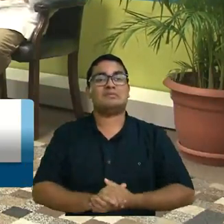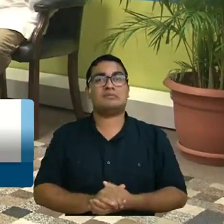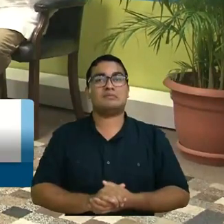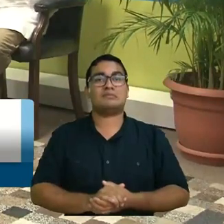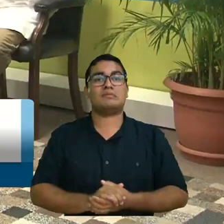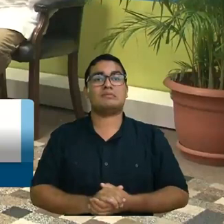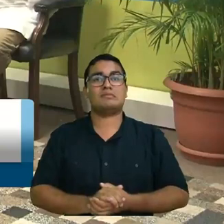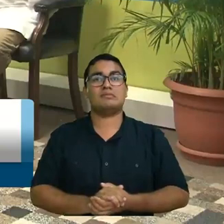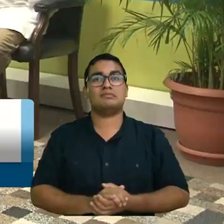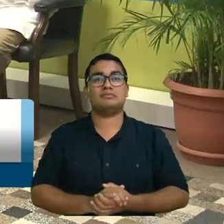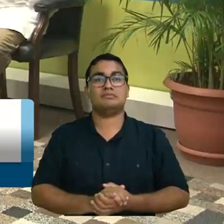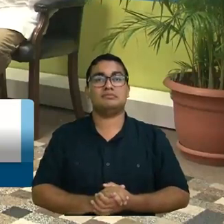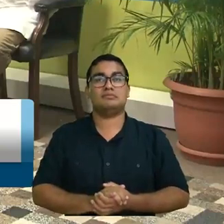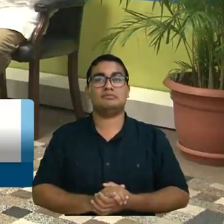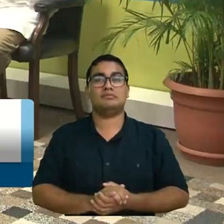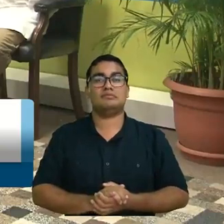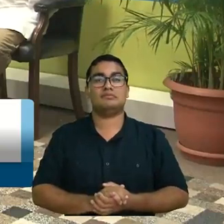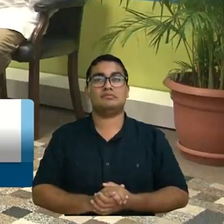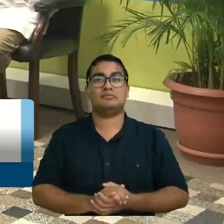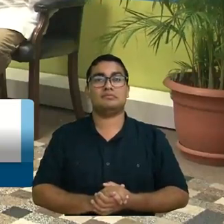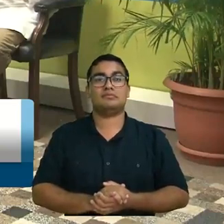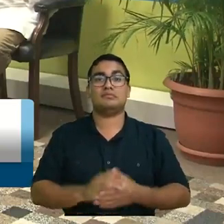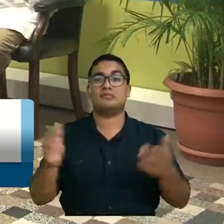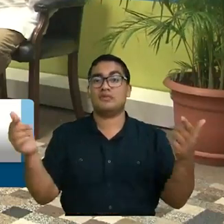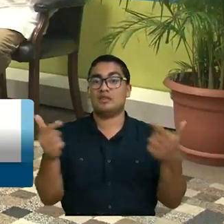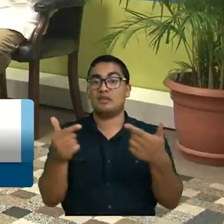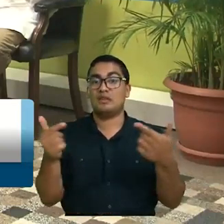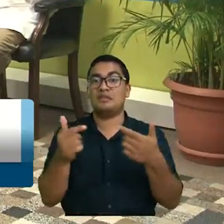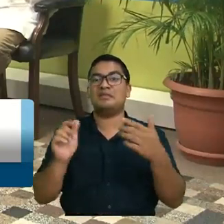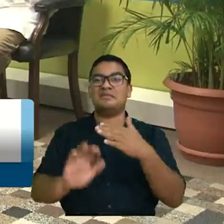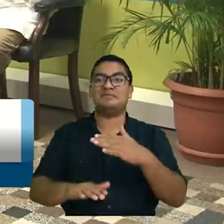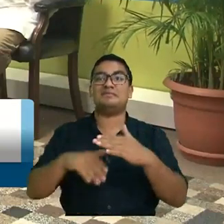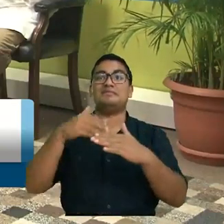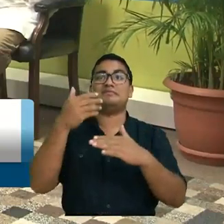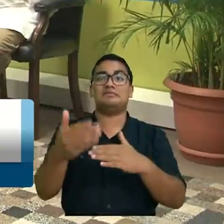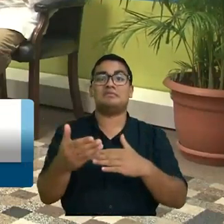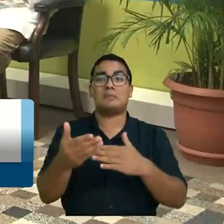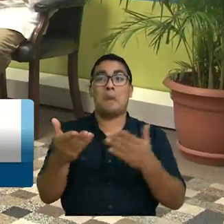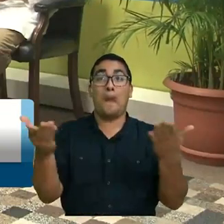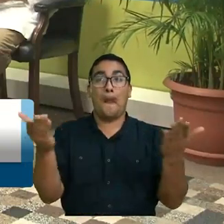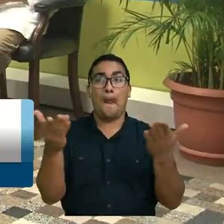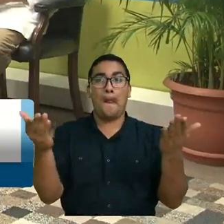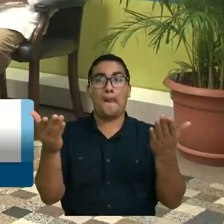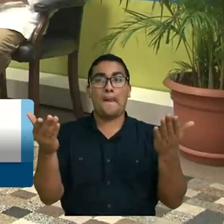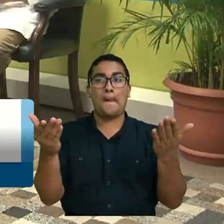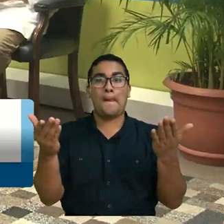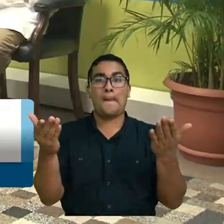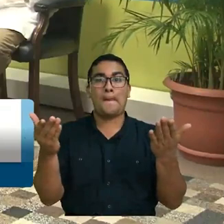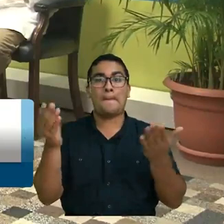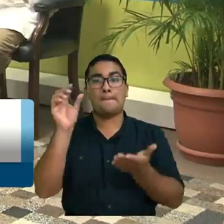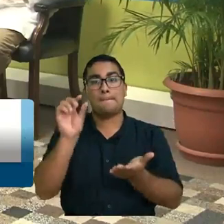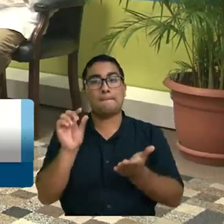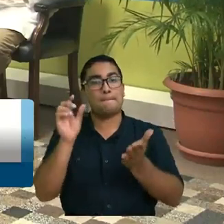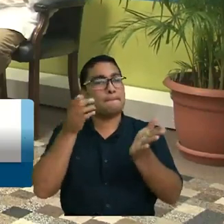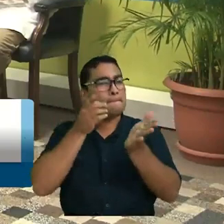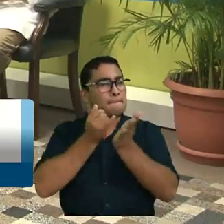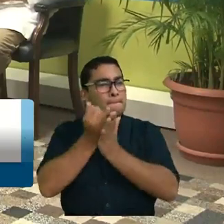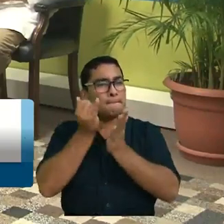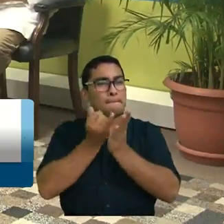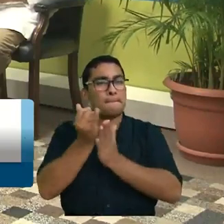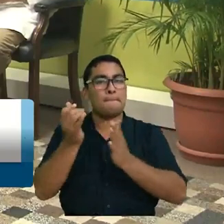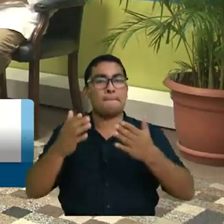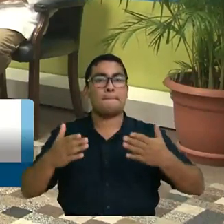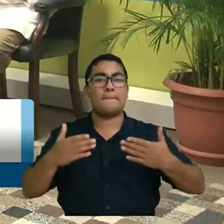Agarró todos los sistemas de salud después de la guerra, con un poco de desarrollo, lo que era el sistema de salud, y golpeó bastante a la